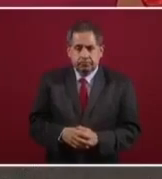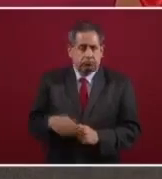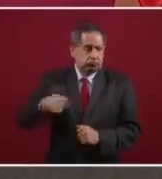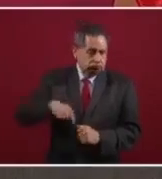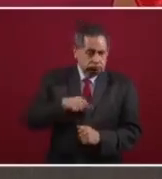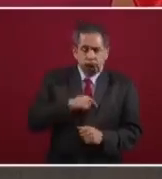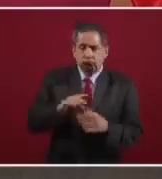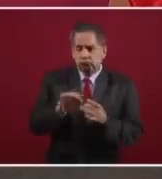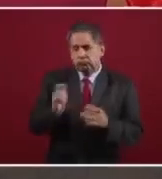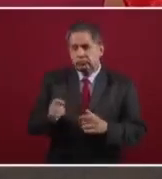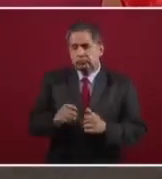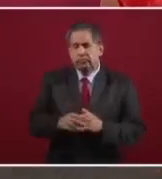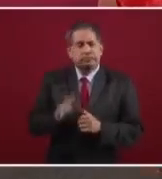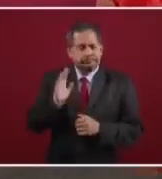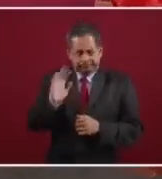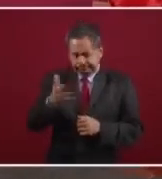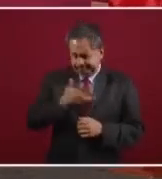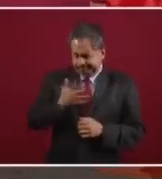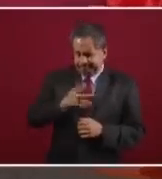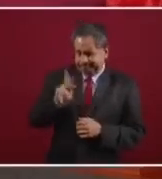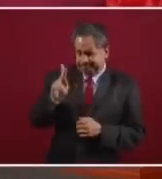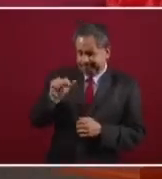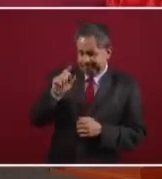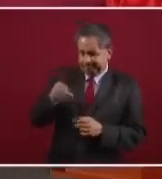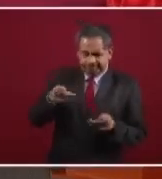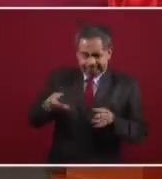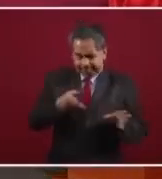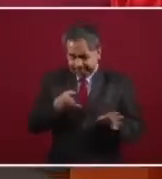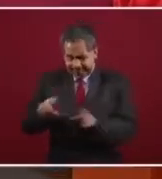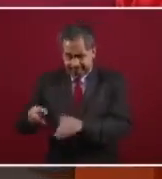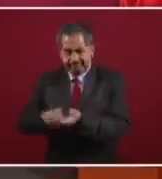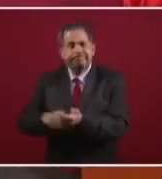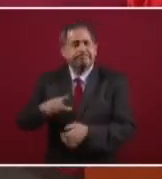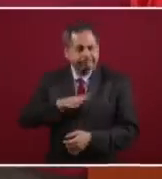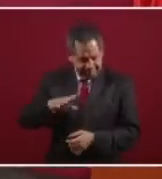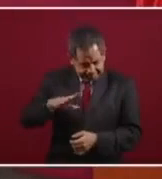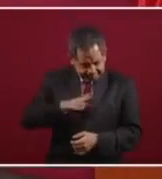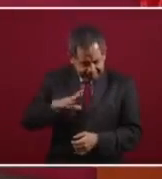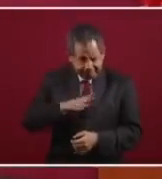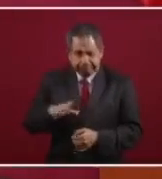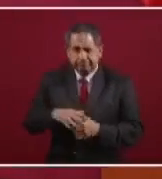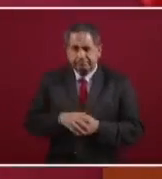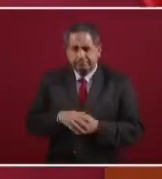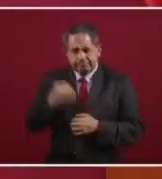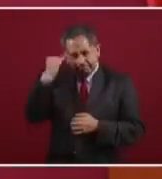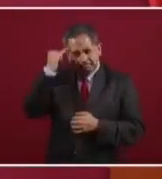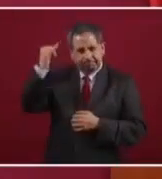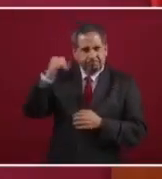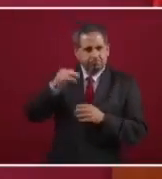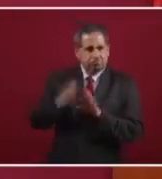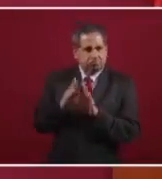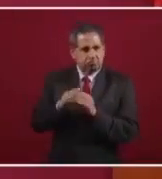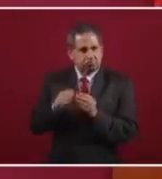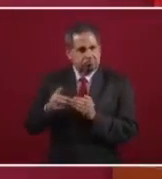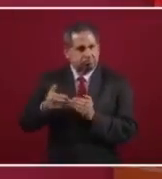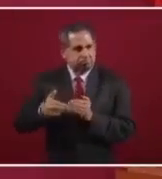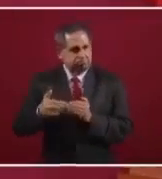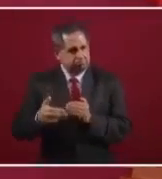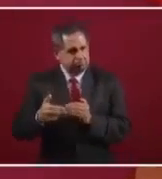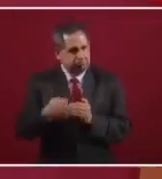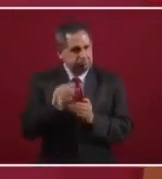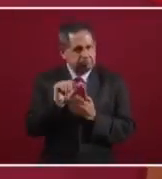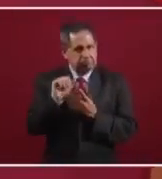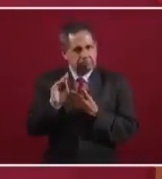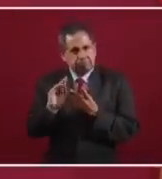Nosotros tenemos un plan, tenemos una estrategia bien definida en todos